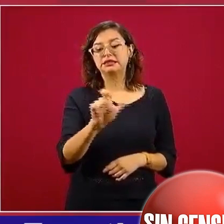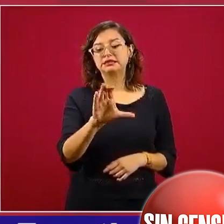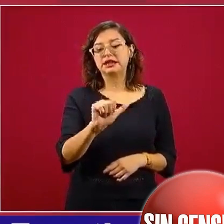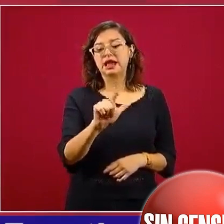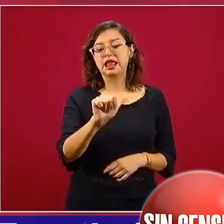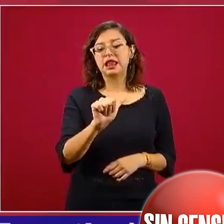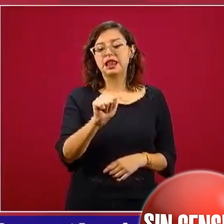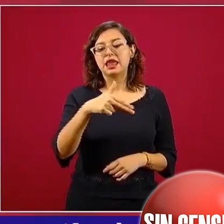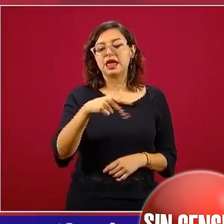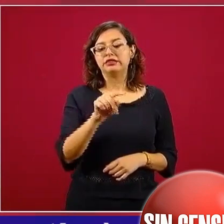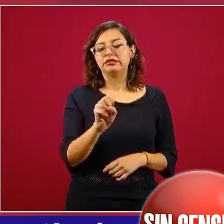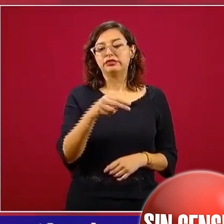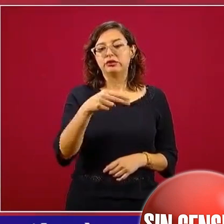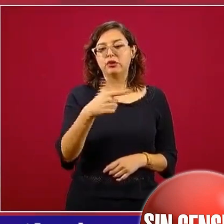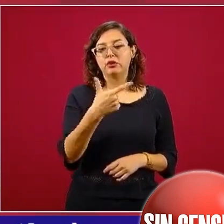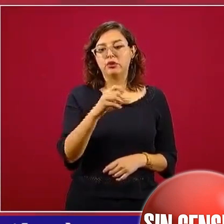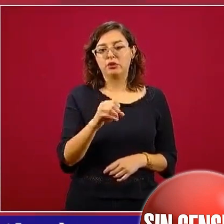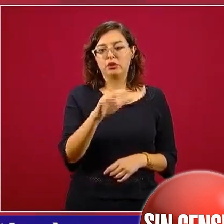y